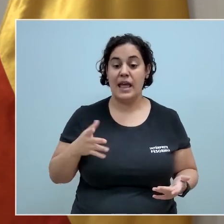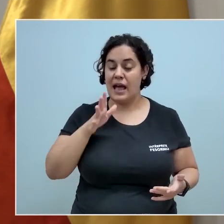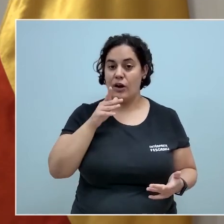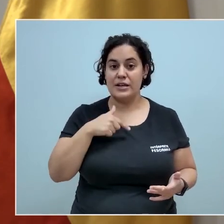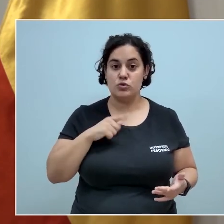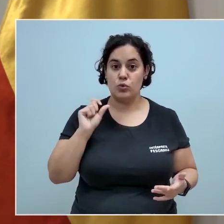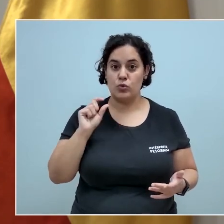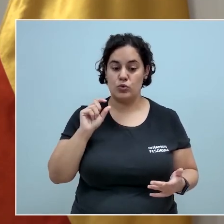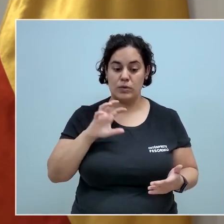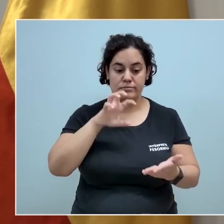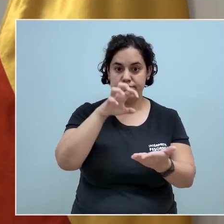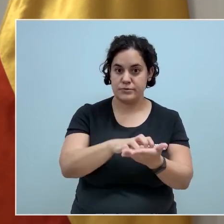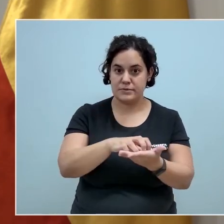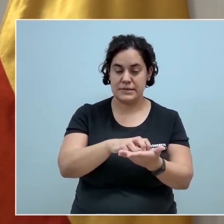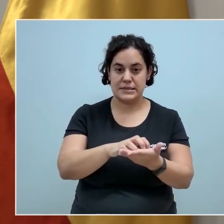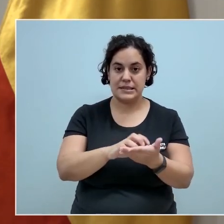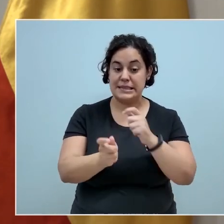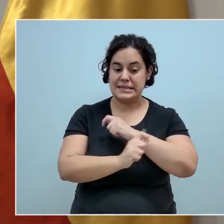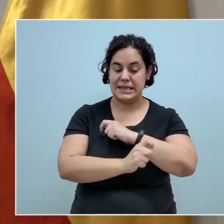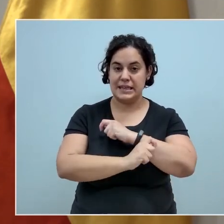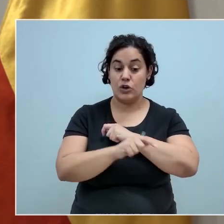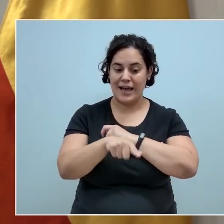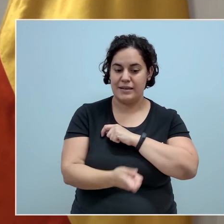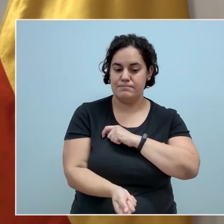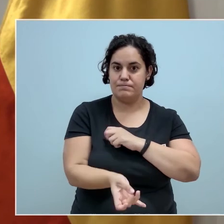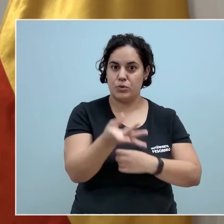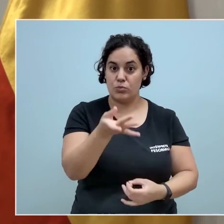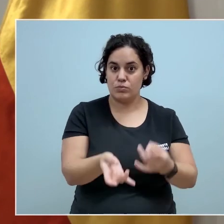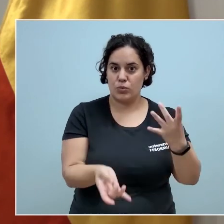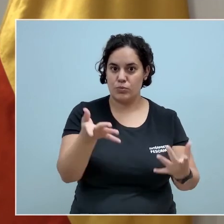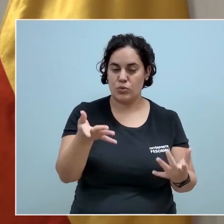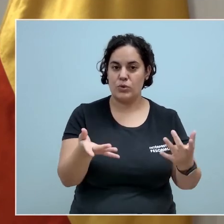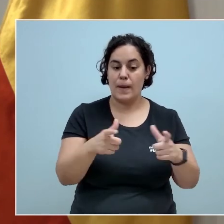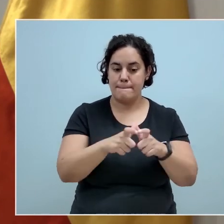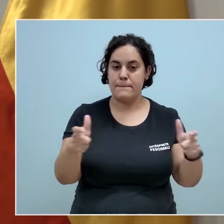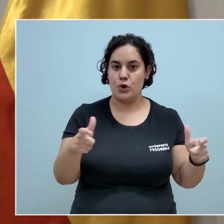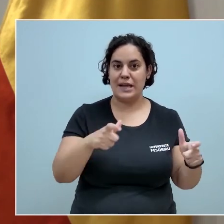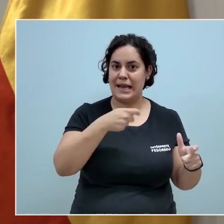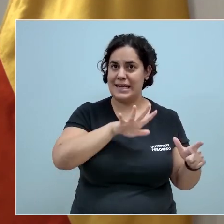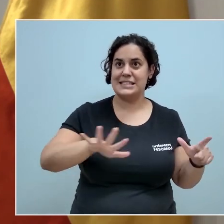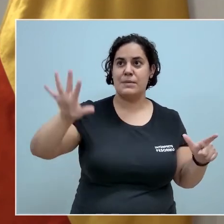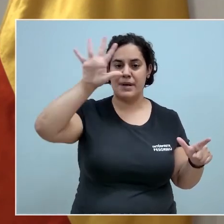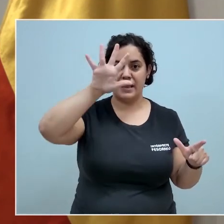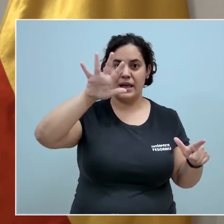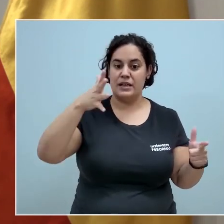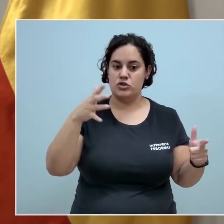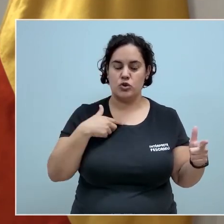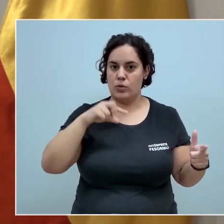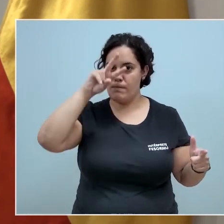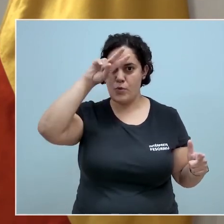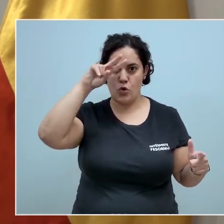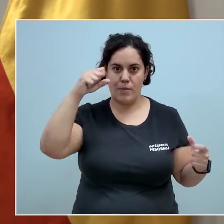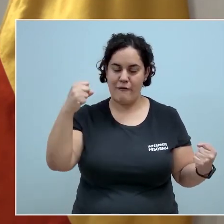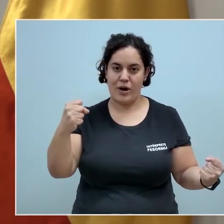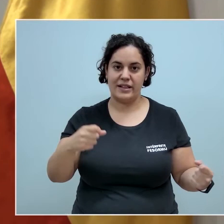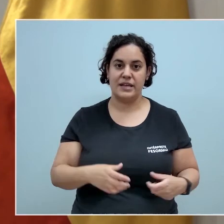para nosotros porque ahí es donde están apareciendo los brotes en toda España y son especialmente preocupantes. Y entonces creo que